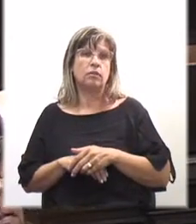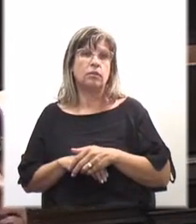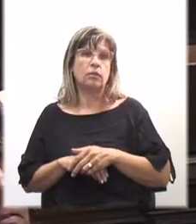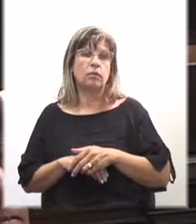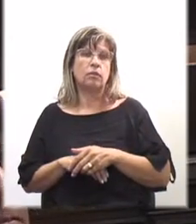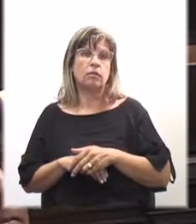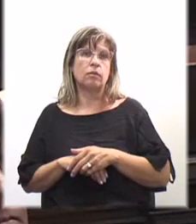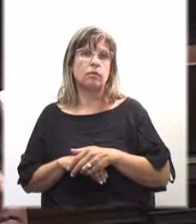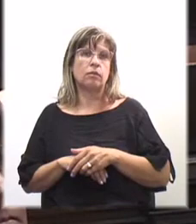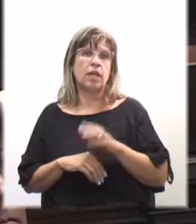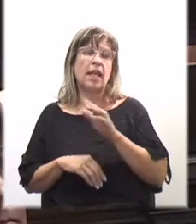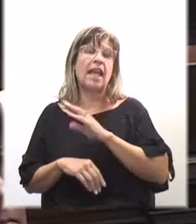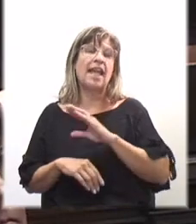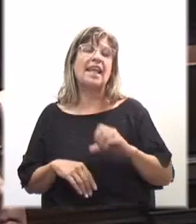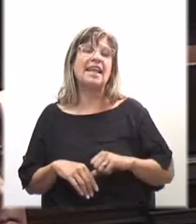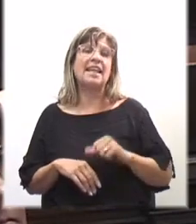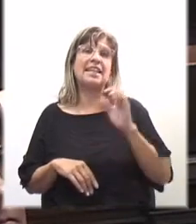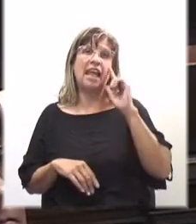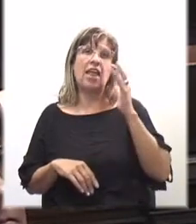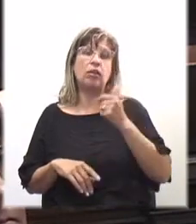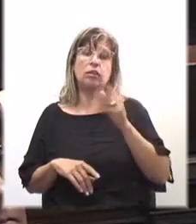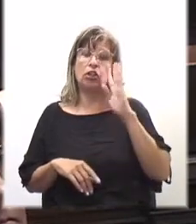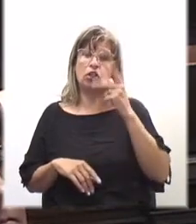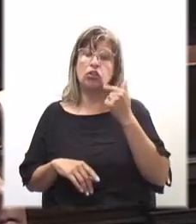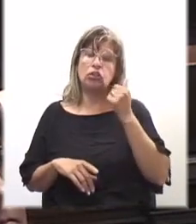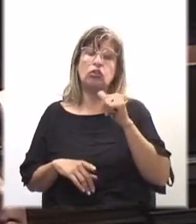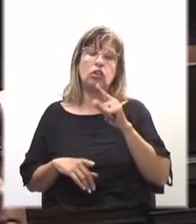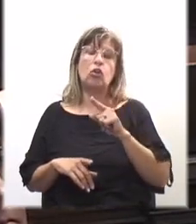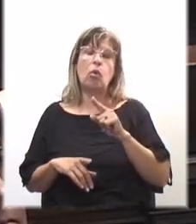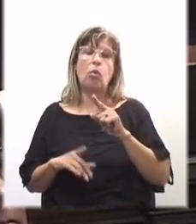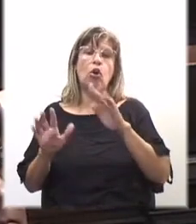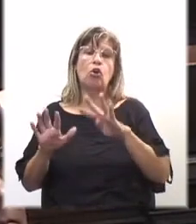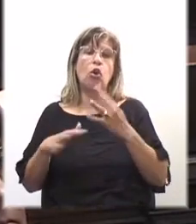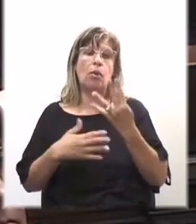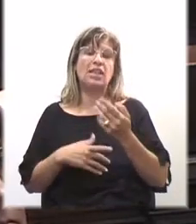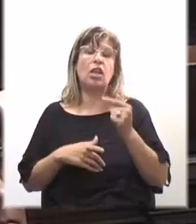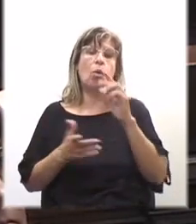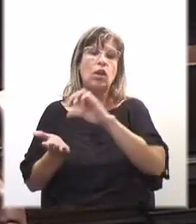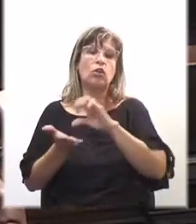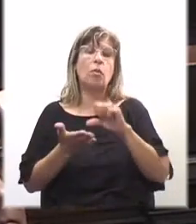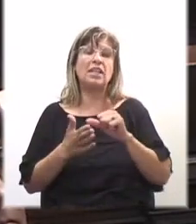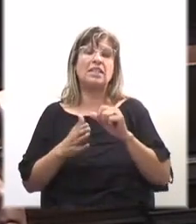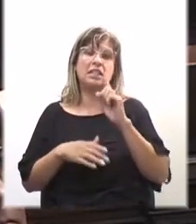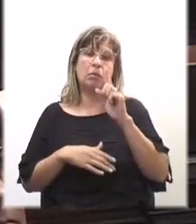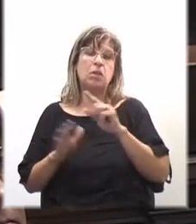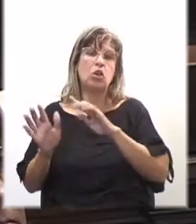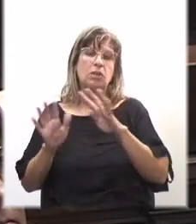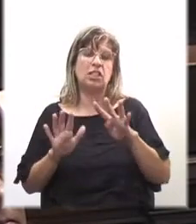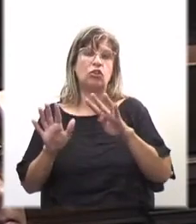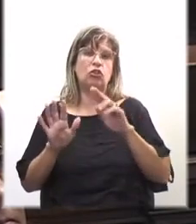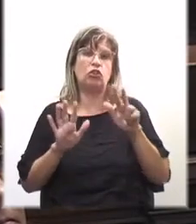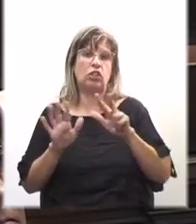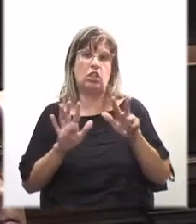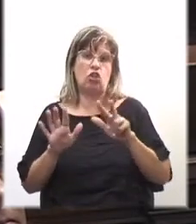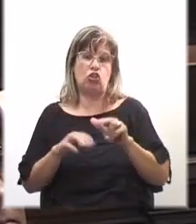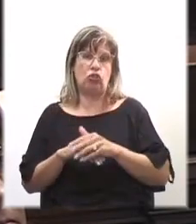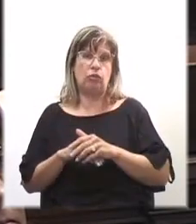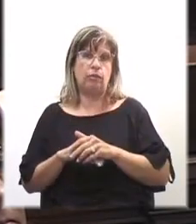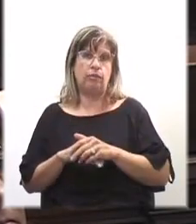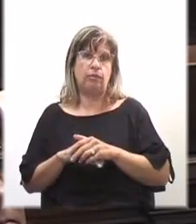que por ejemplo el Estado palestino fue reconocido por 94 países en 1988. Es decir,